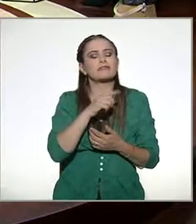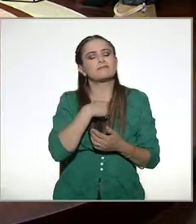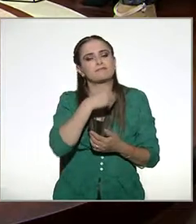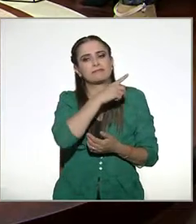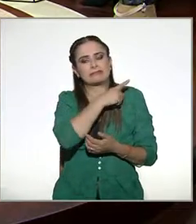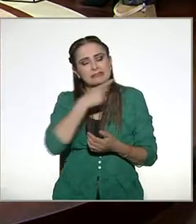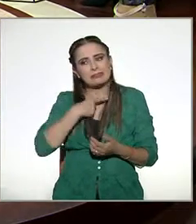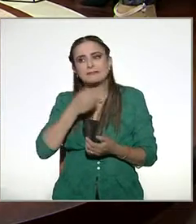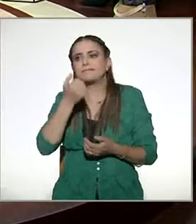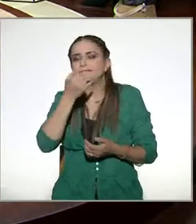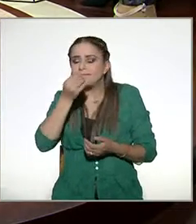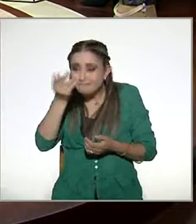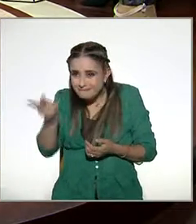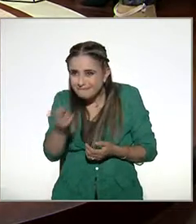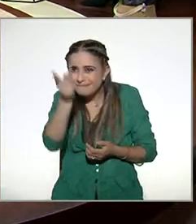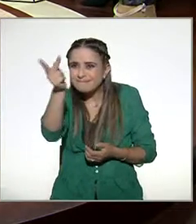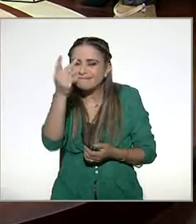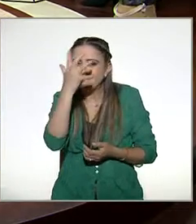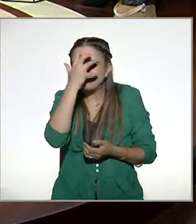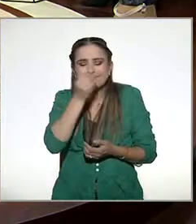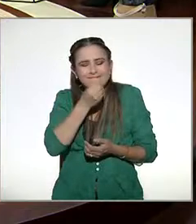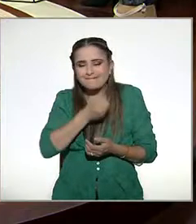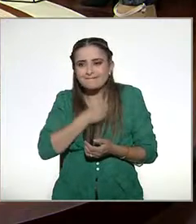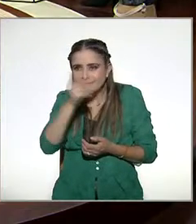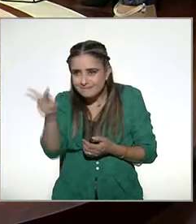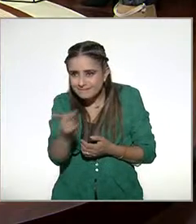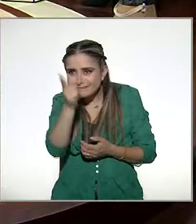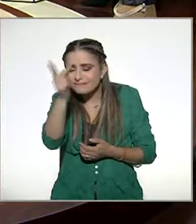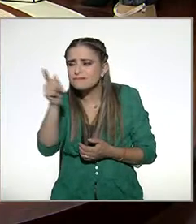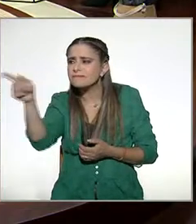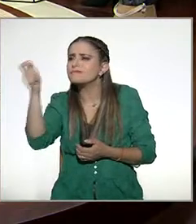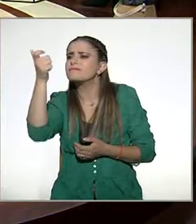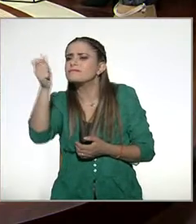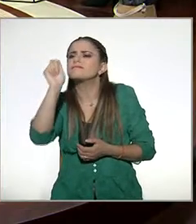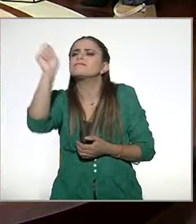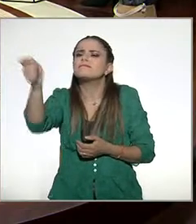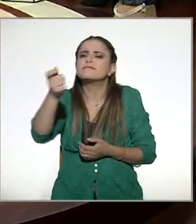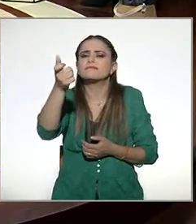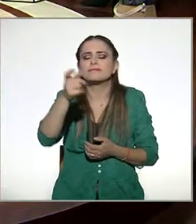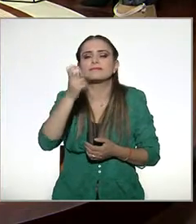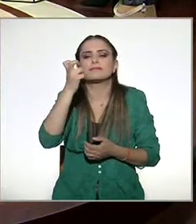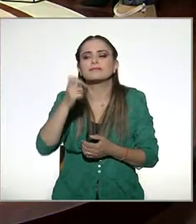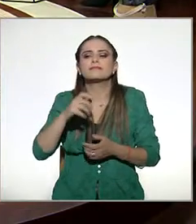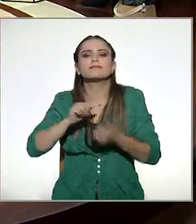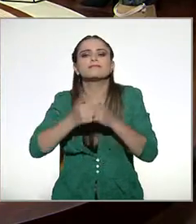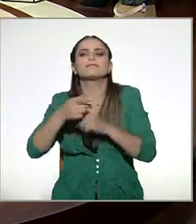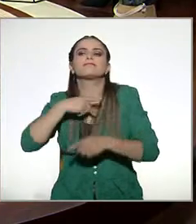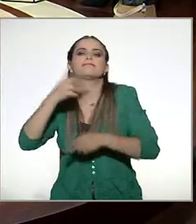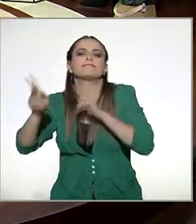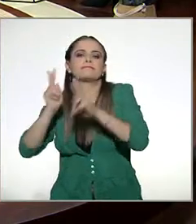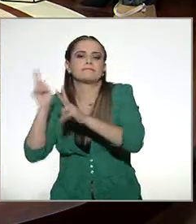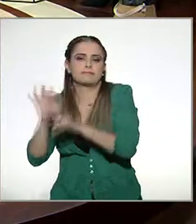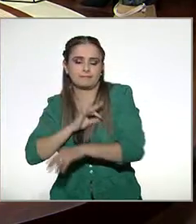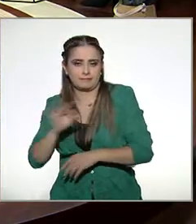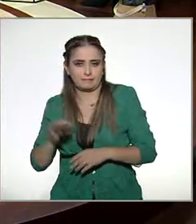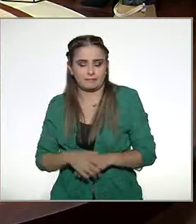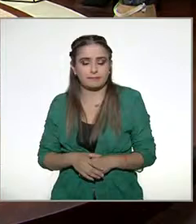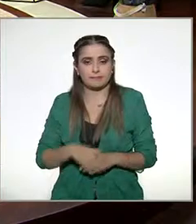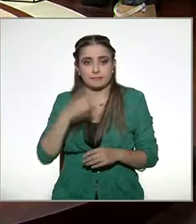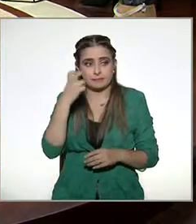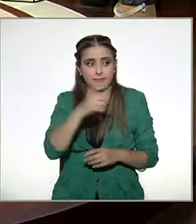que aprender a pedir preguntar e incluso hacer cosas para tener lo que desea Magda Mendoza es lamentable ver cómo nos hace